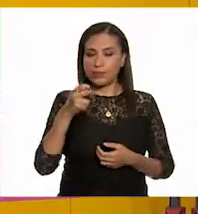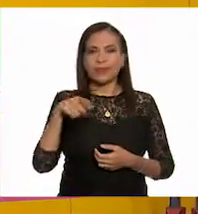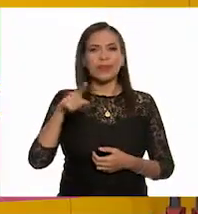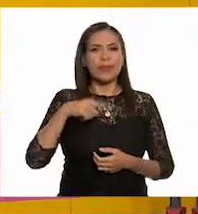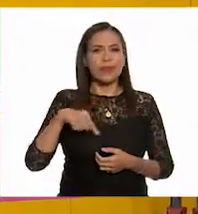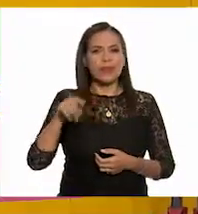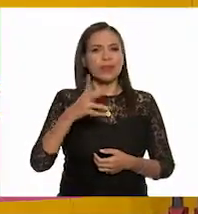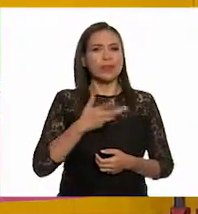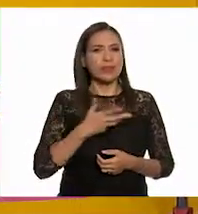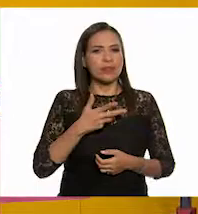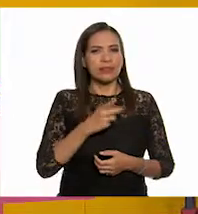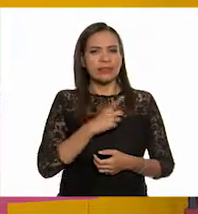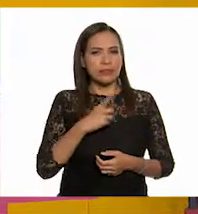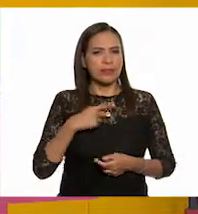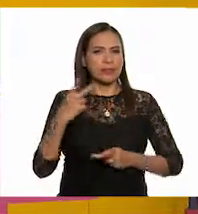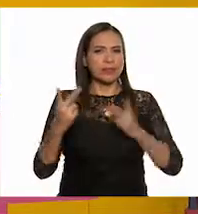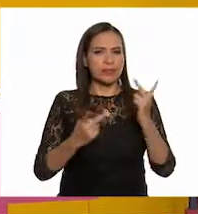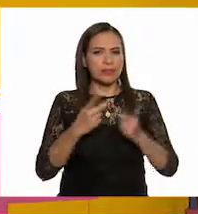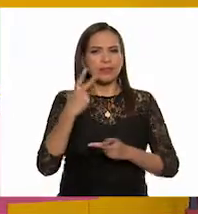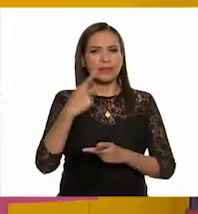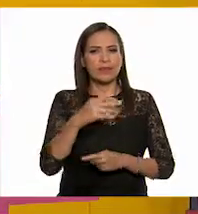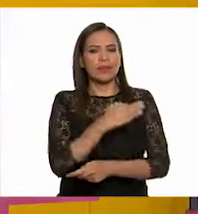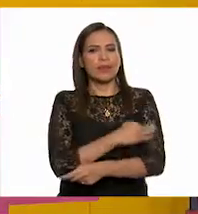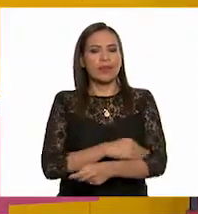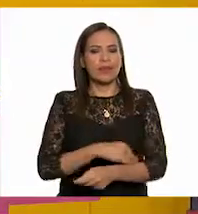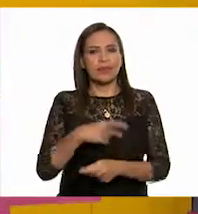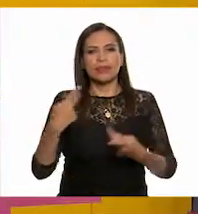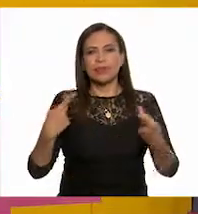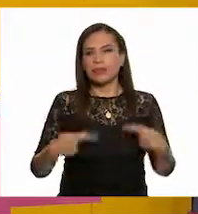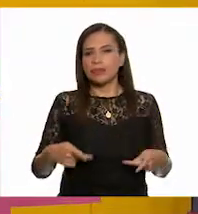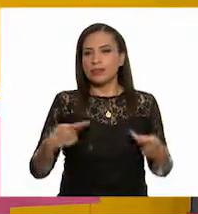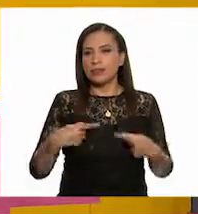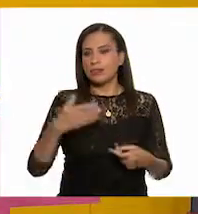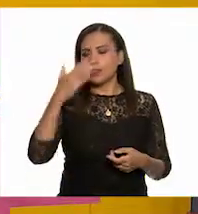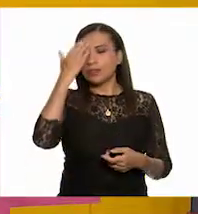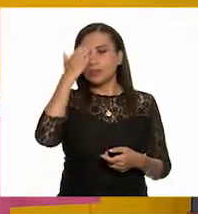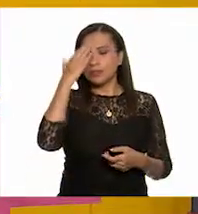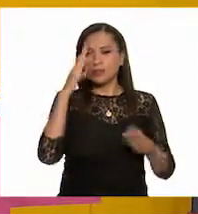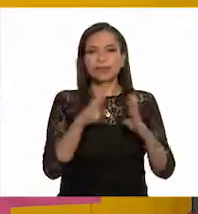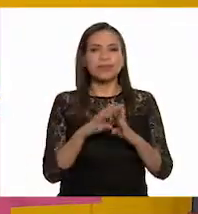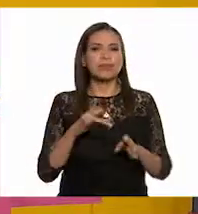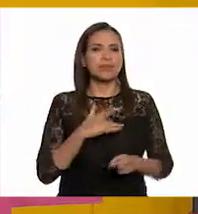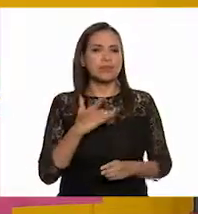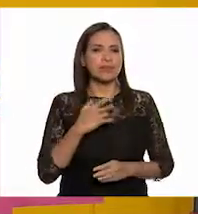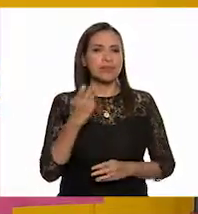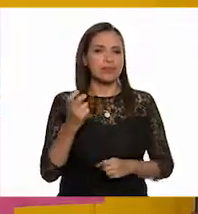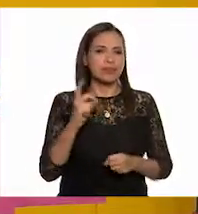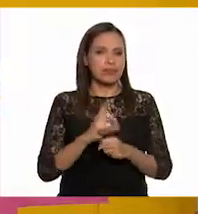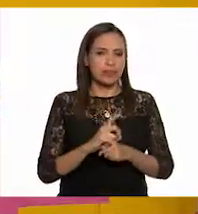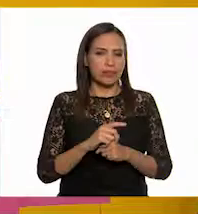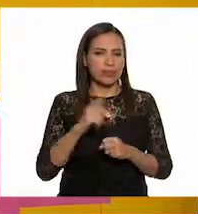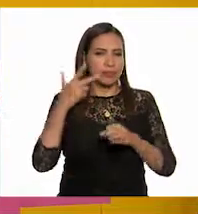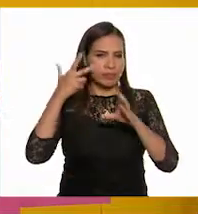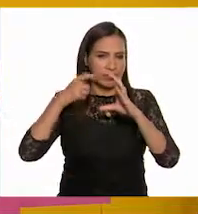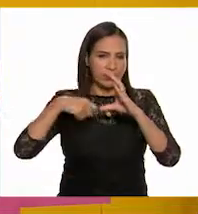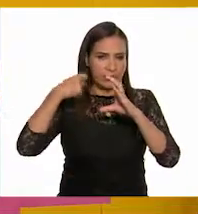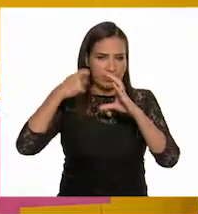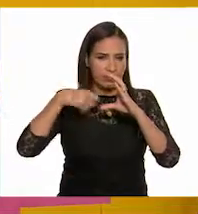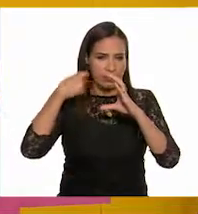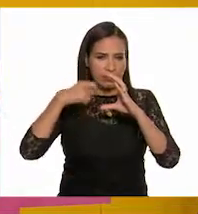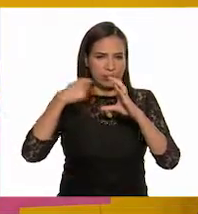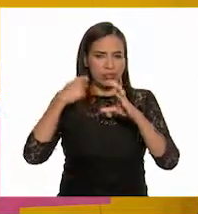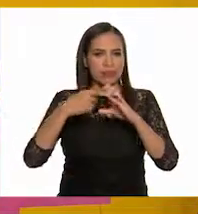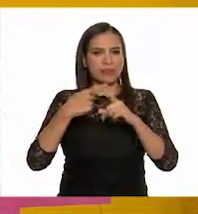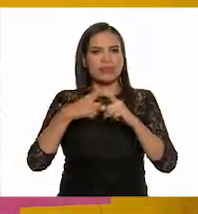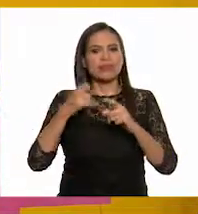ellos van a tener que preguntarle a su familia o a las personas que conozcan cómo se sienten ese día y grabarlos, grabarlos con